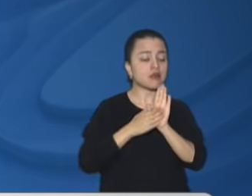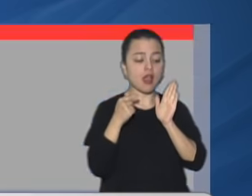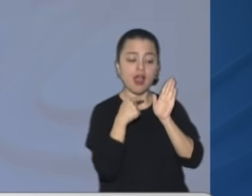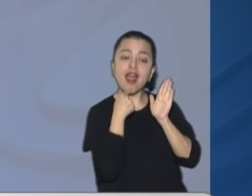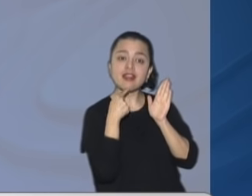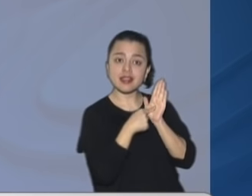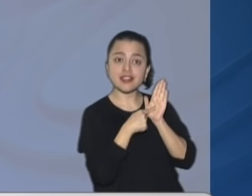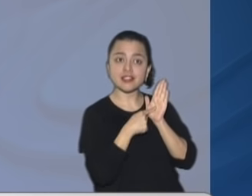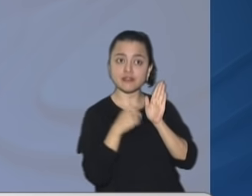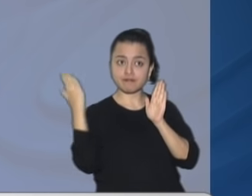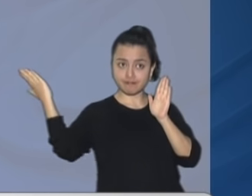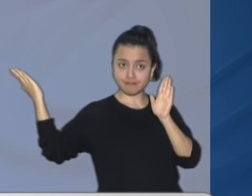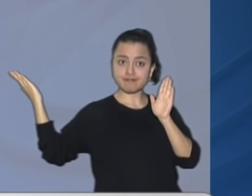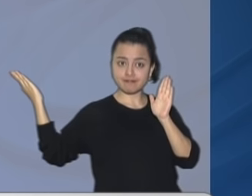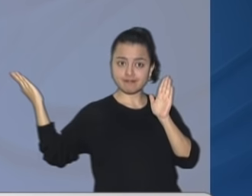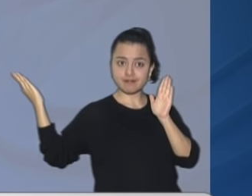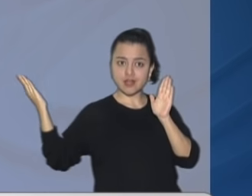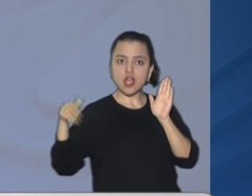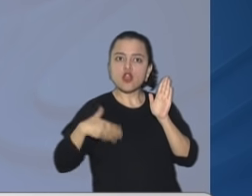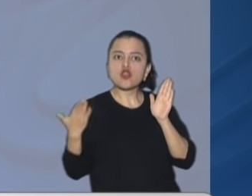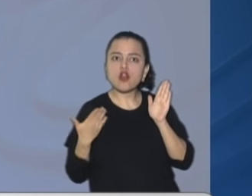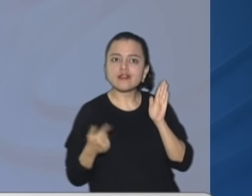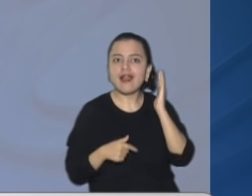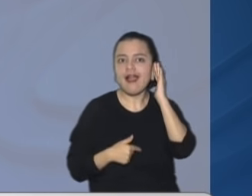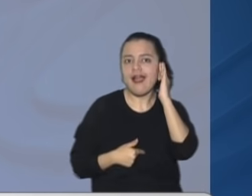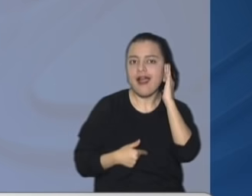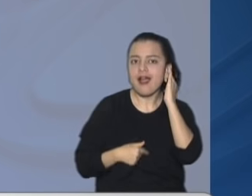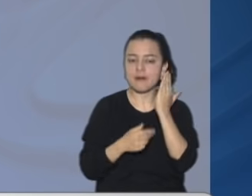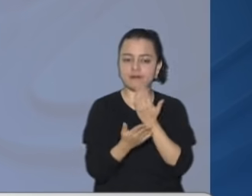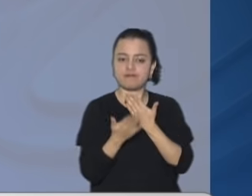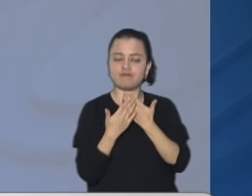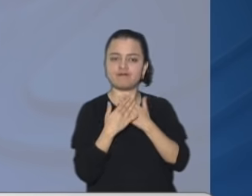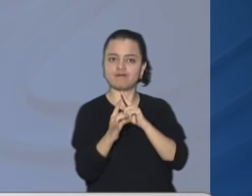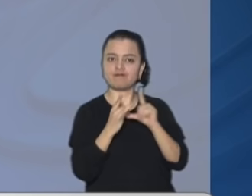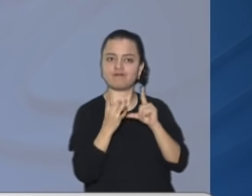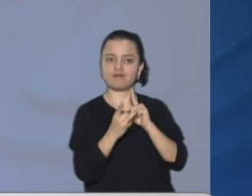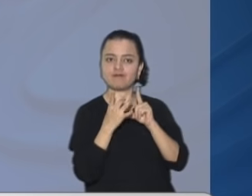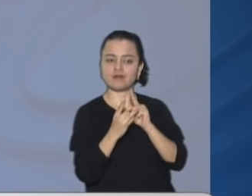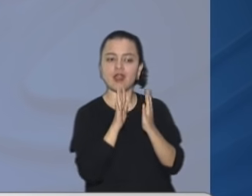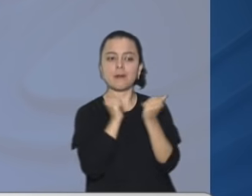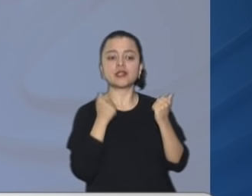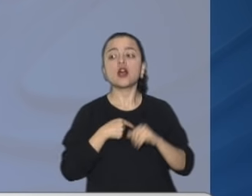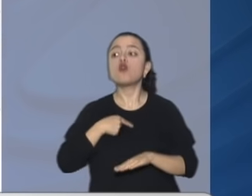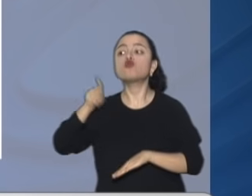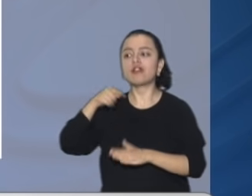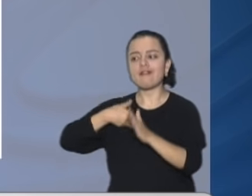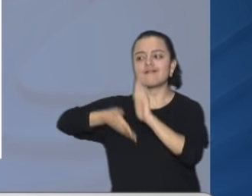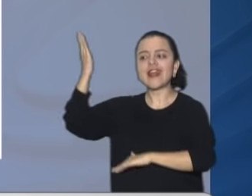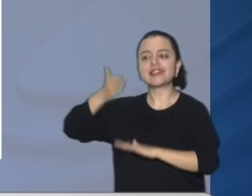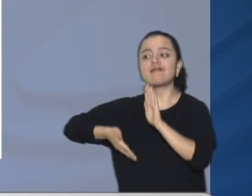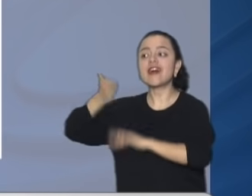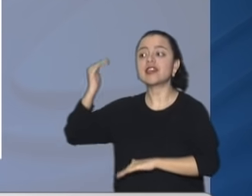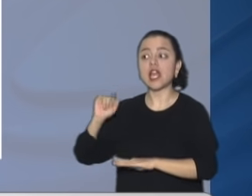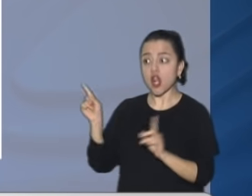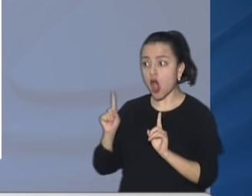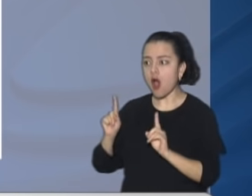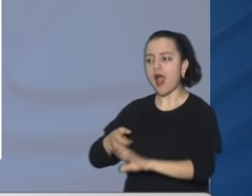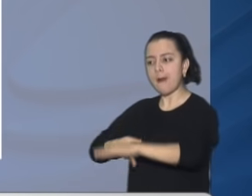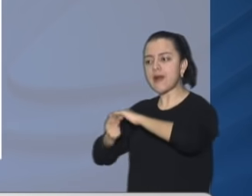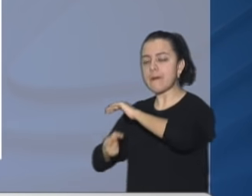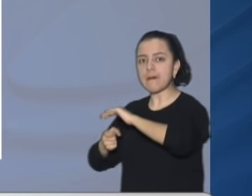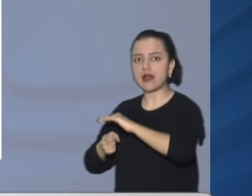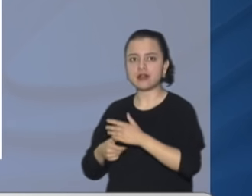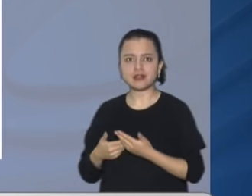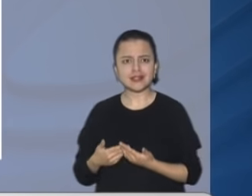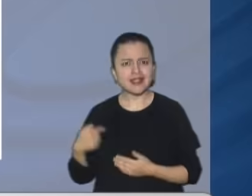horas en su teléfono celular, por lo que pidió el actuar de las autoridades frente al tema, teniendo en cuenta que anteriormente ya había sido víctima